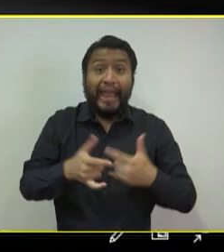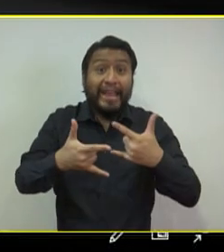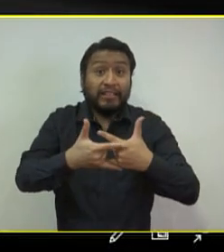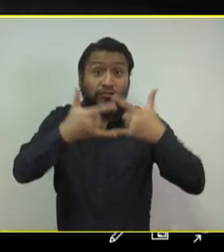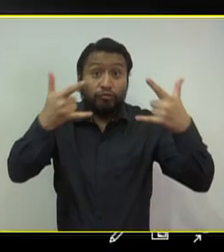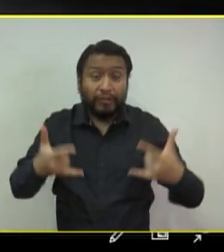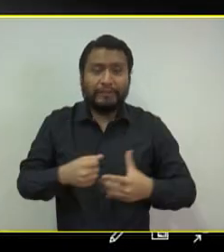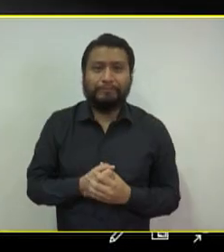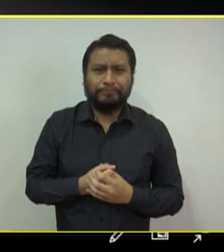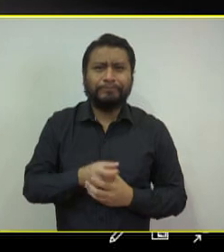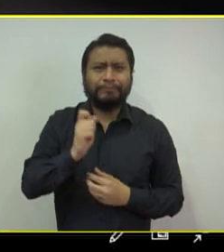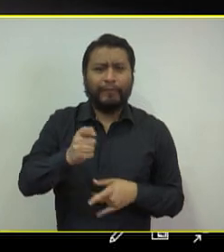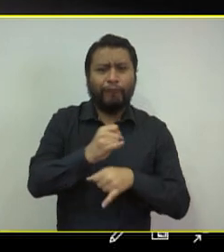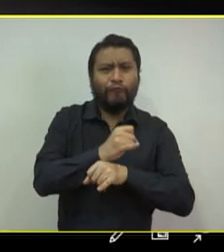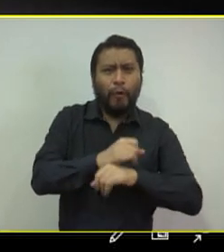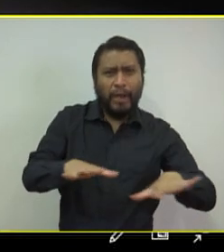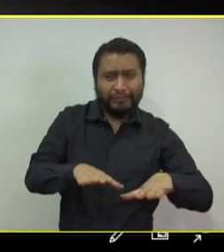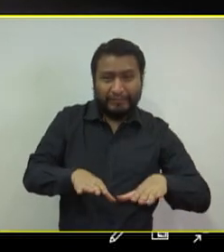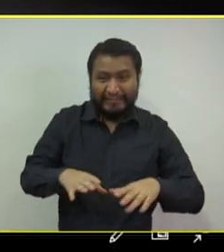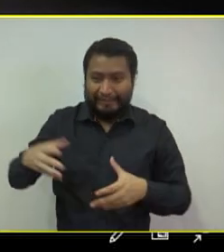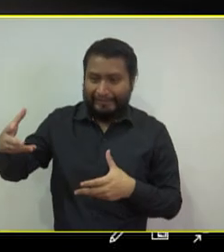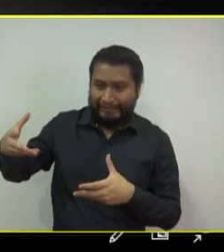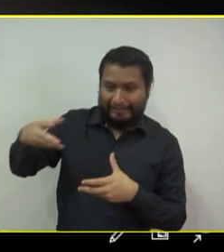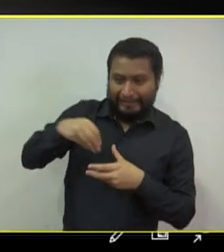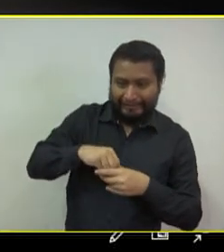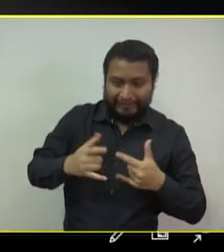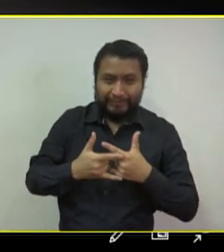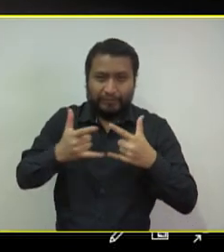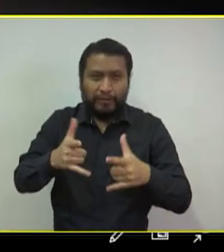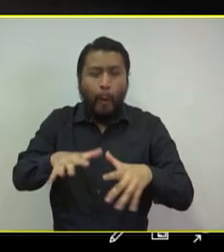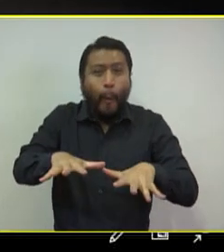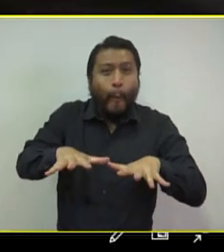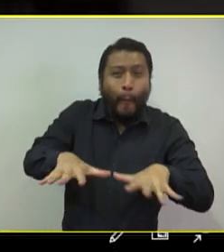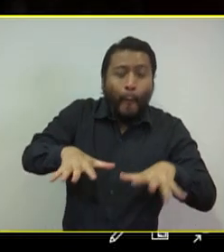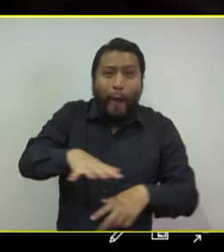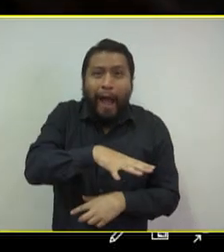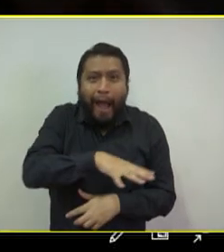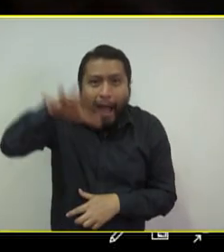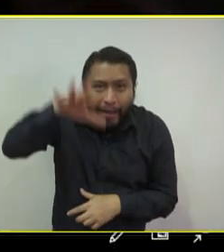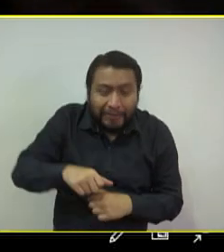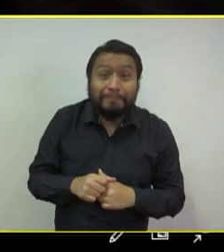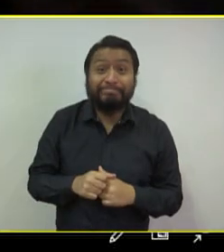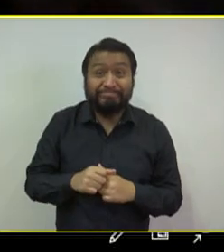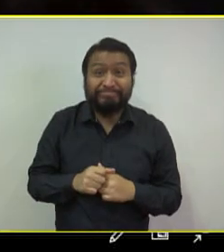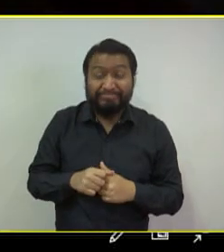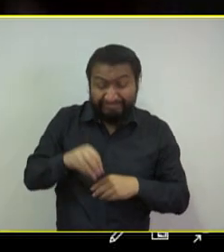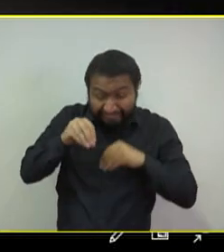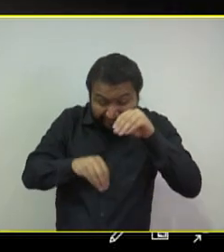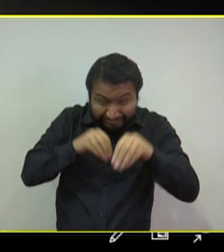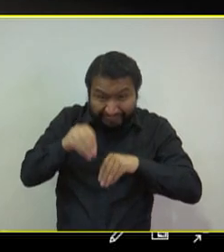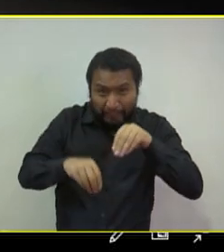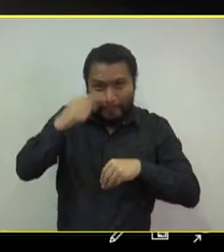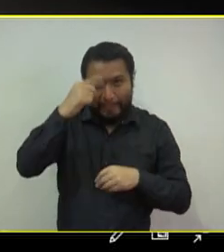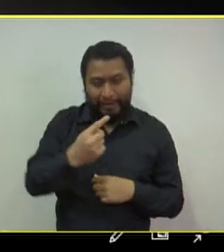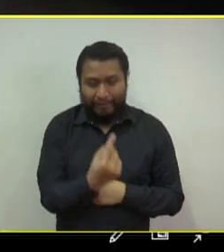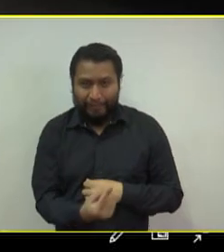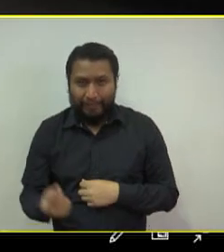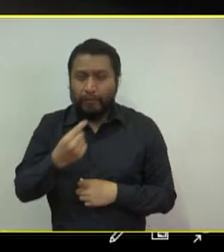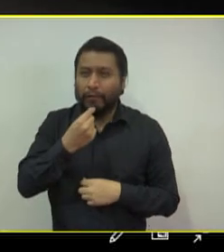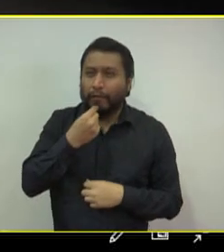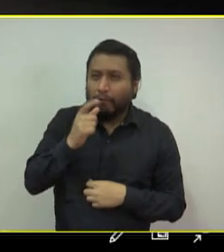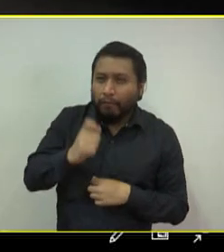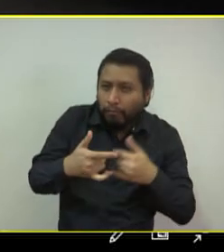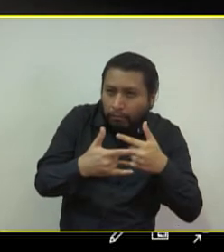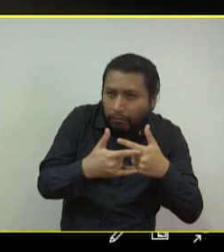este ayuda a la apropiación de la información a través de una historia fantástica creando interacciones, identificación y empatía con la trama y